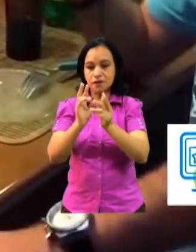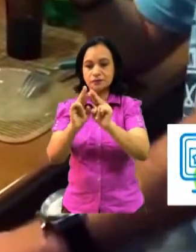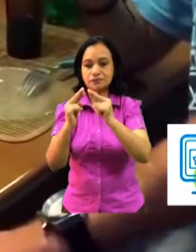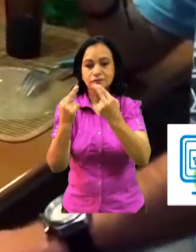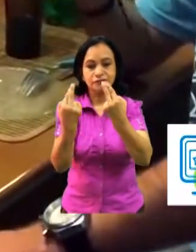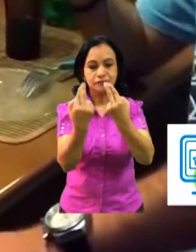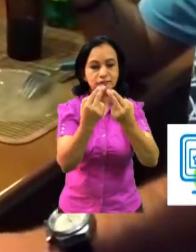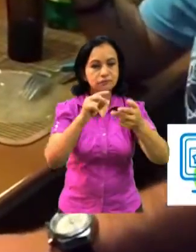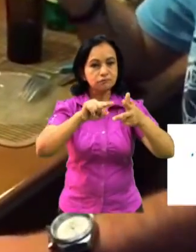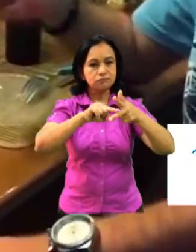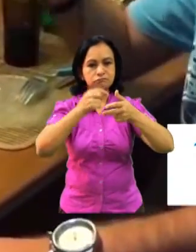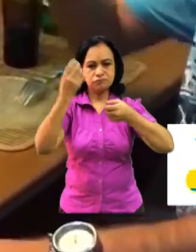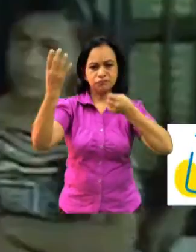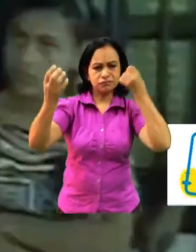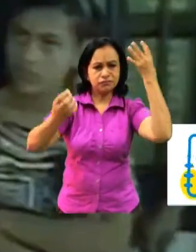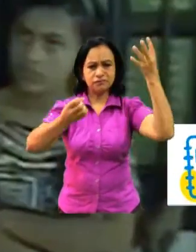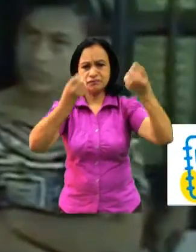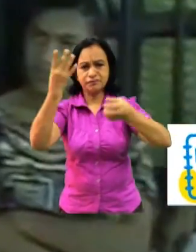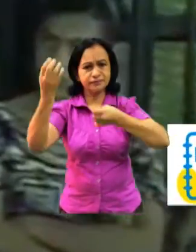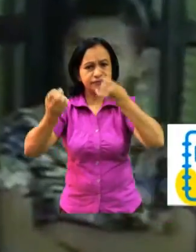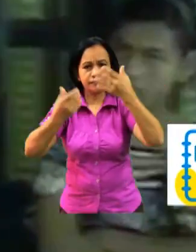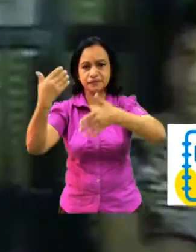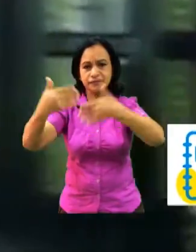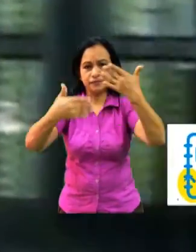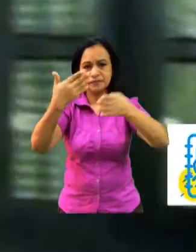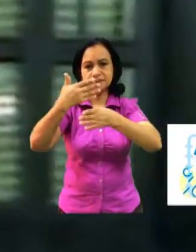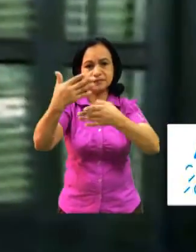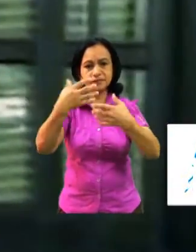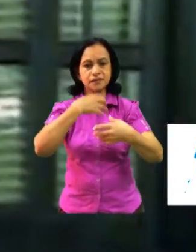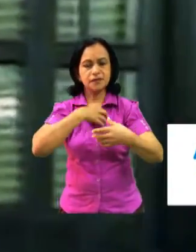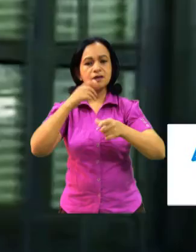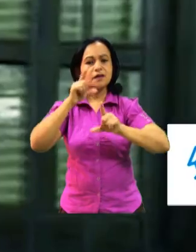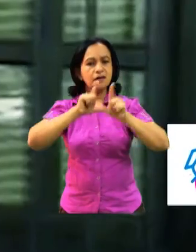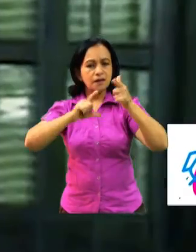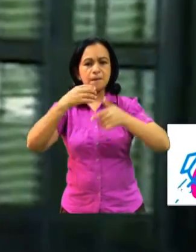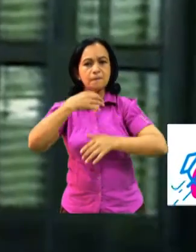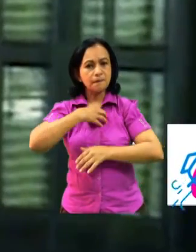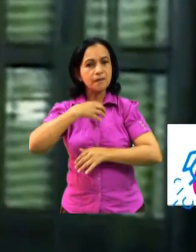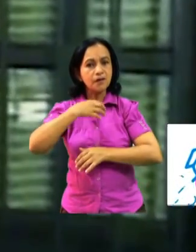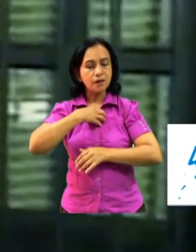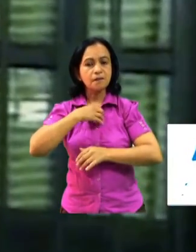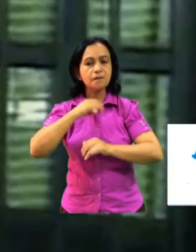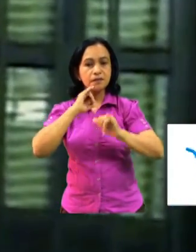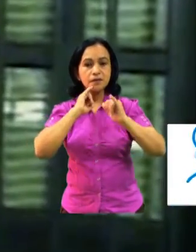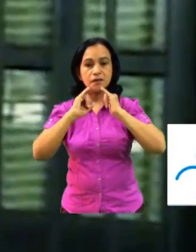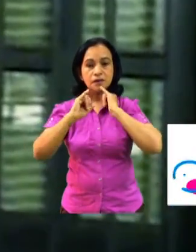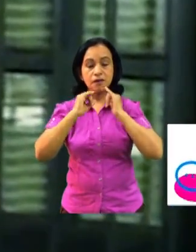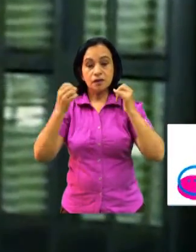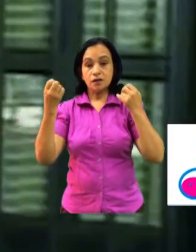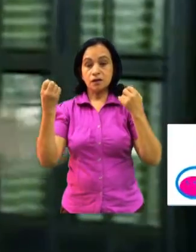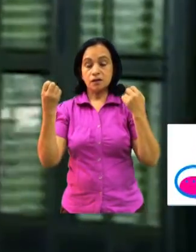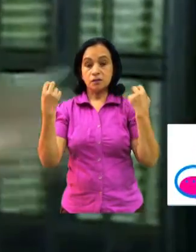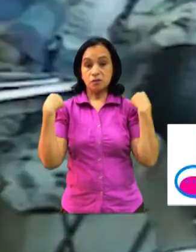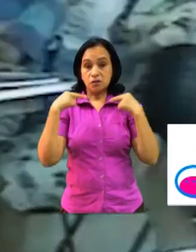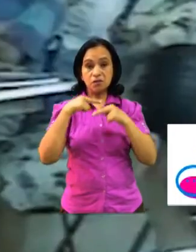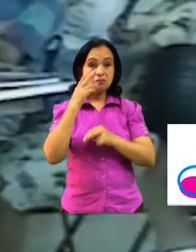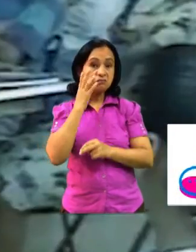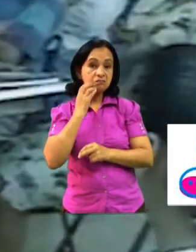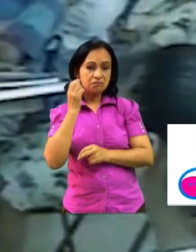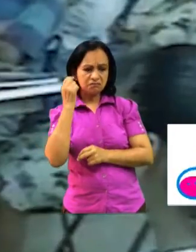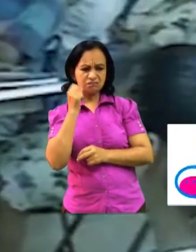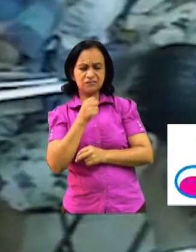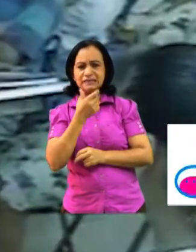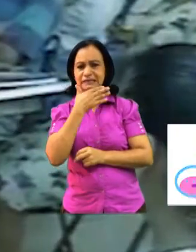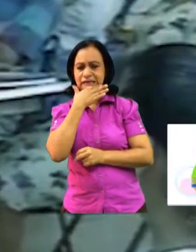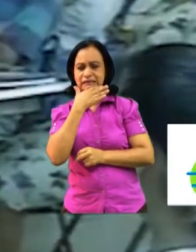reunió, comenzaron a crear entre ellos de forma independiente una lengua propia. Mientras que a los maestros sin experiencia les